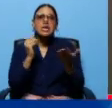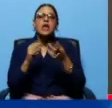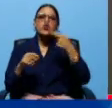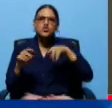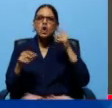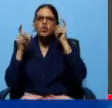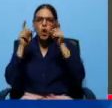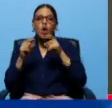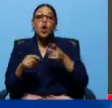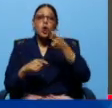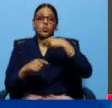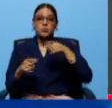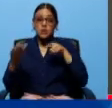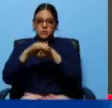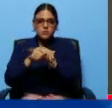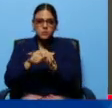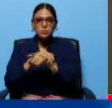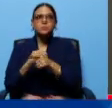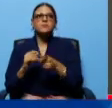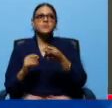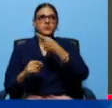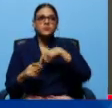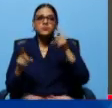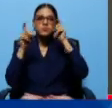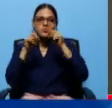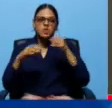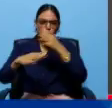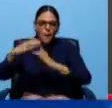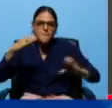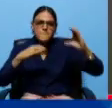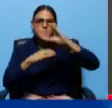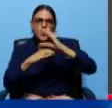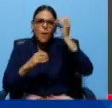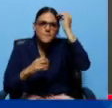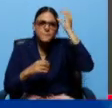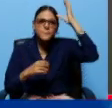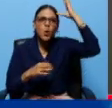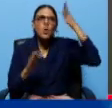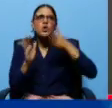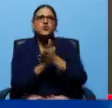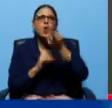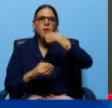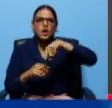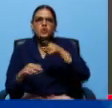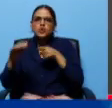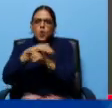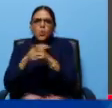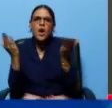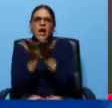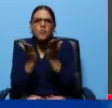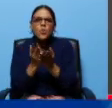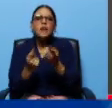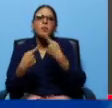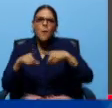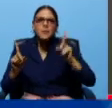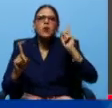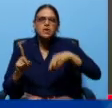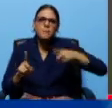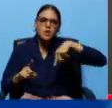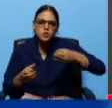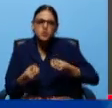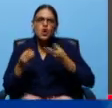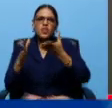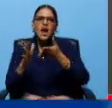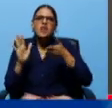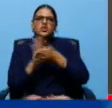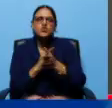industrial, complejo educativo Leonardo Infante. Correcto, y estamos potenciando, Héctor, los complejos educativos y sobre todo dándole